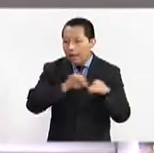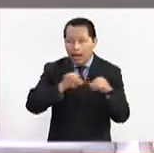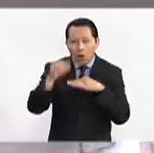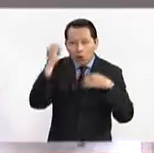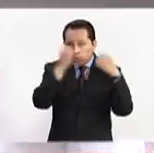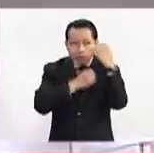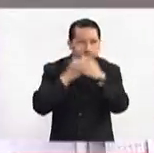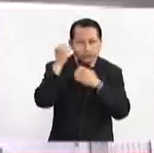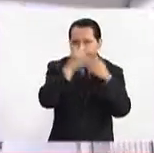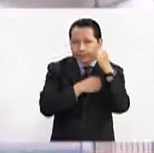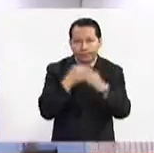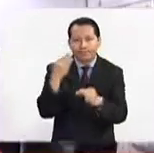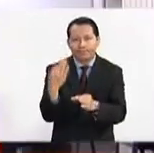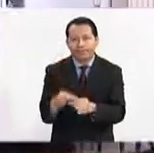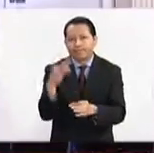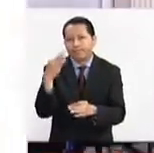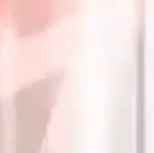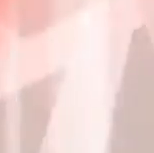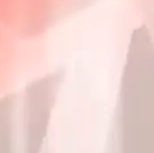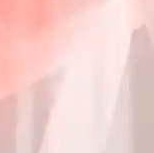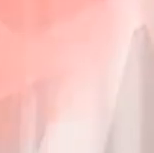revisión de los planteles.